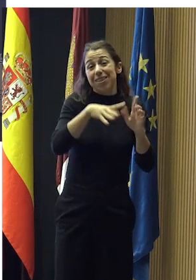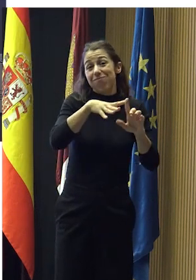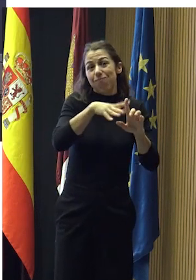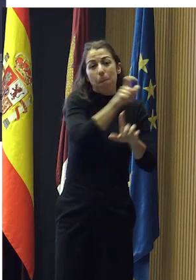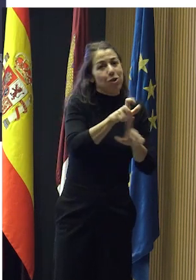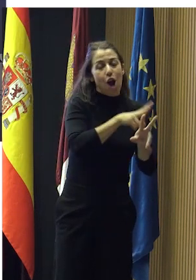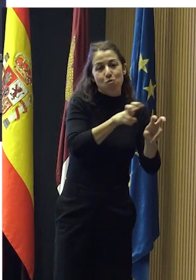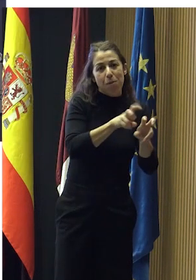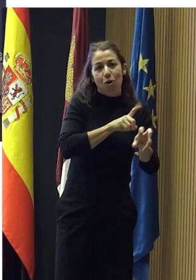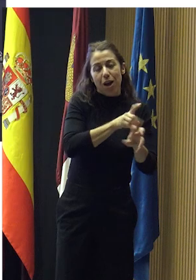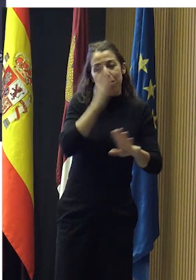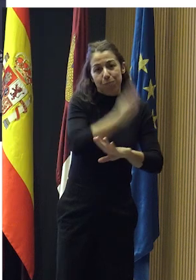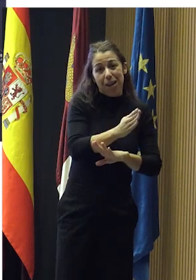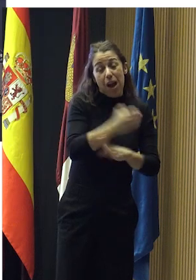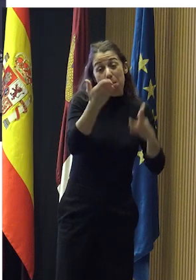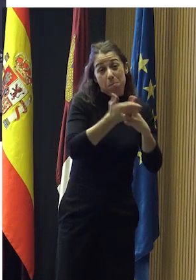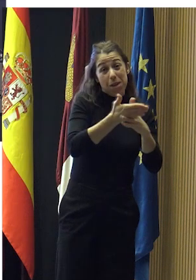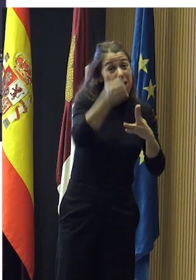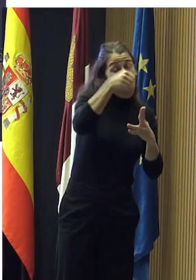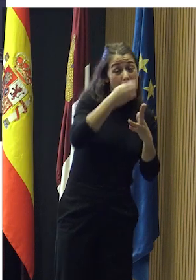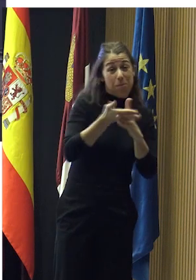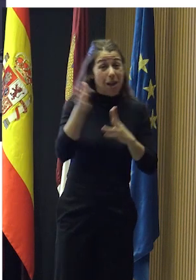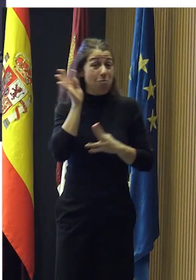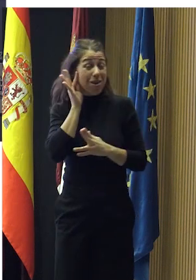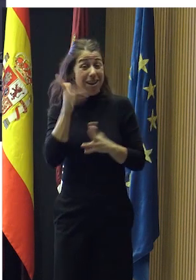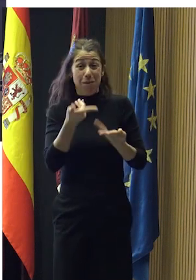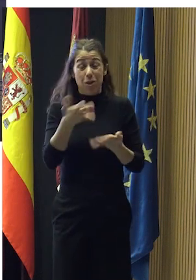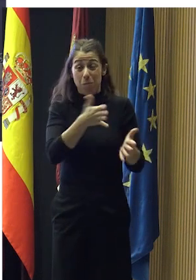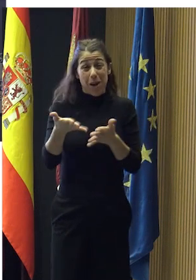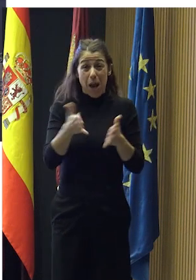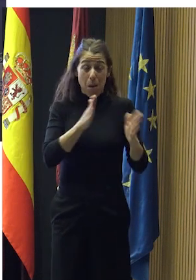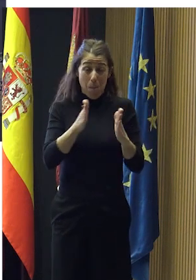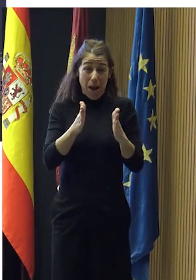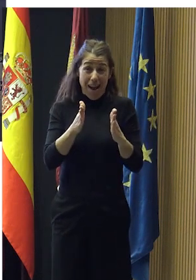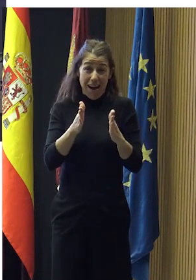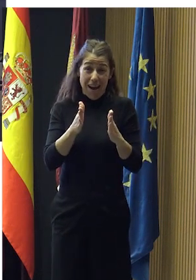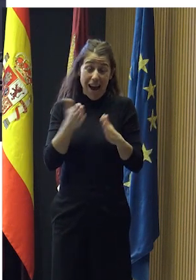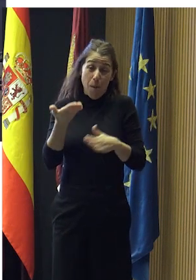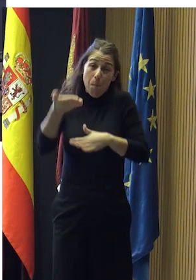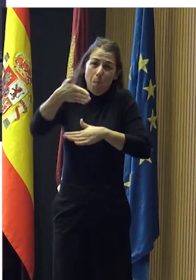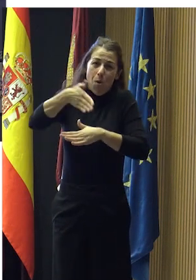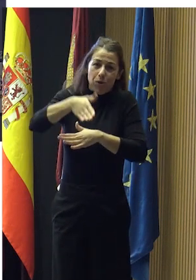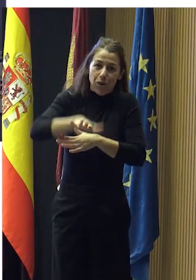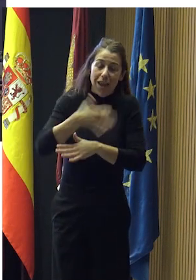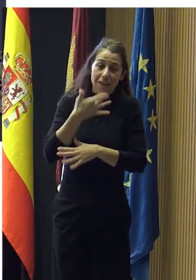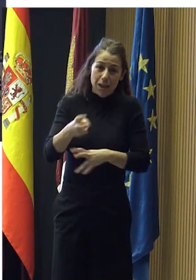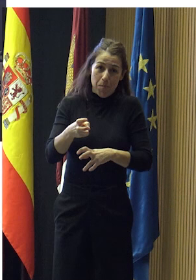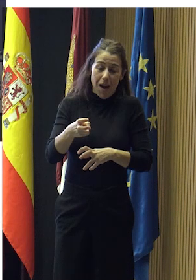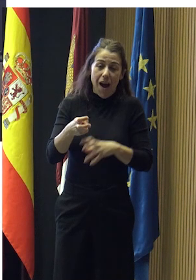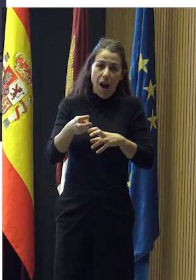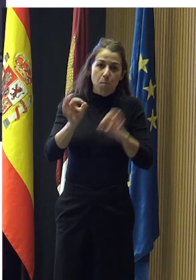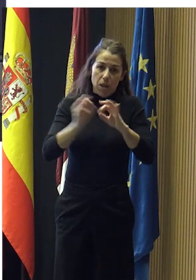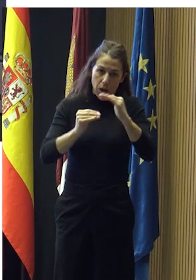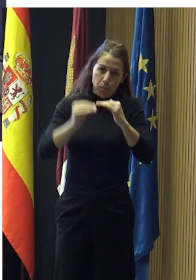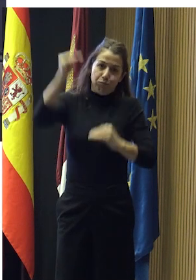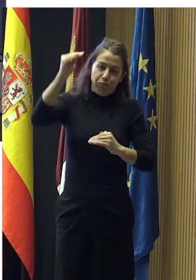aproximadamente la mitad en hombres y la mitad en mujeres, y la mortalidad sigue siendo muy elevada a día de hoy a causa de esta patología.